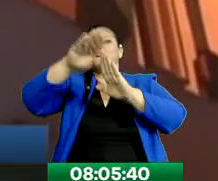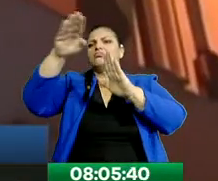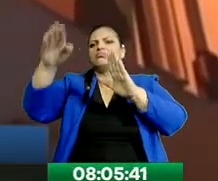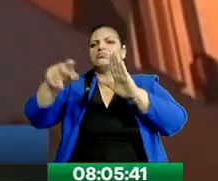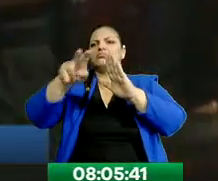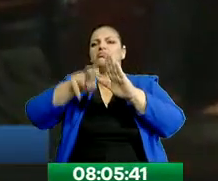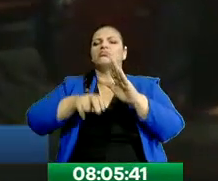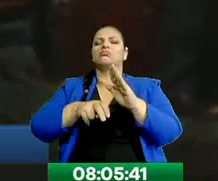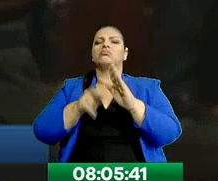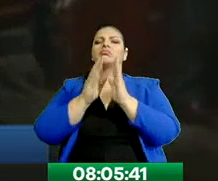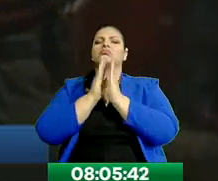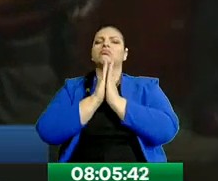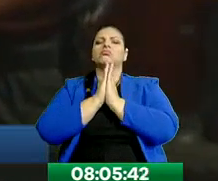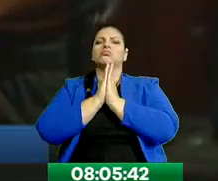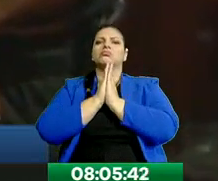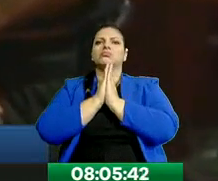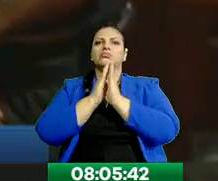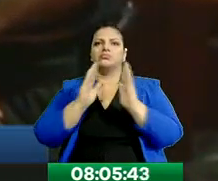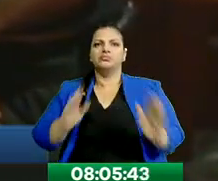suicidio.